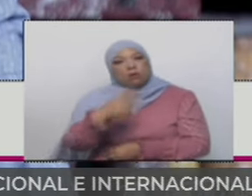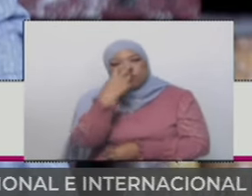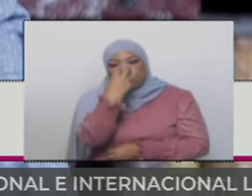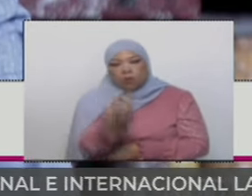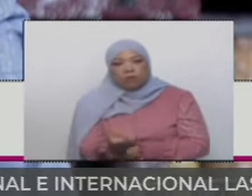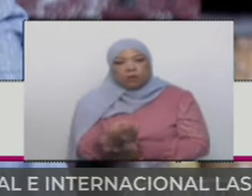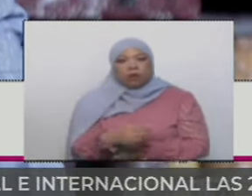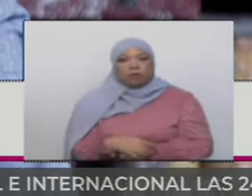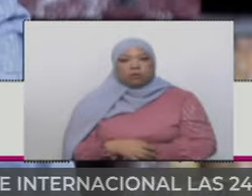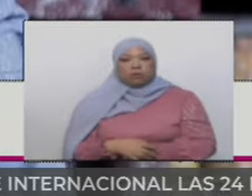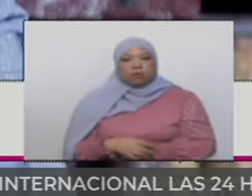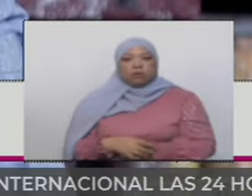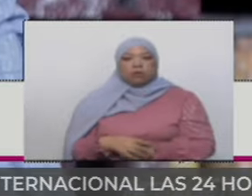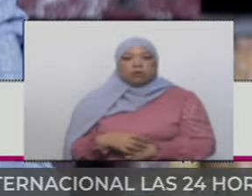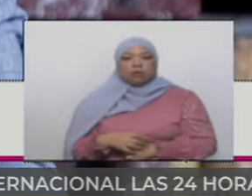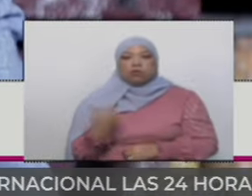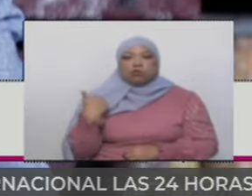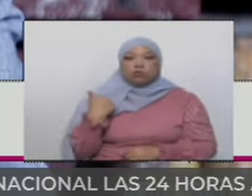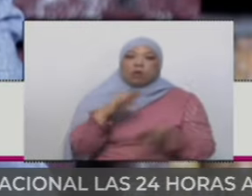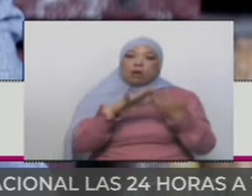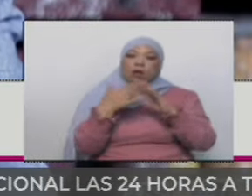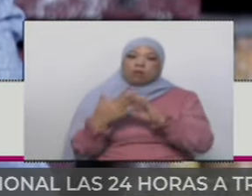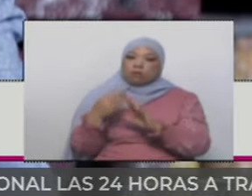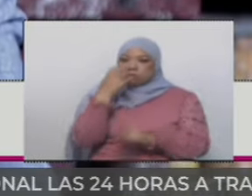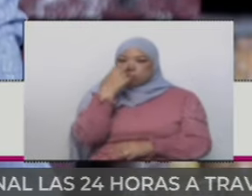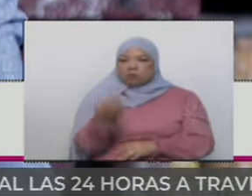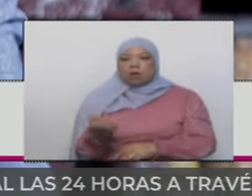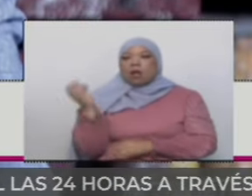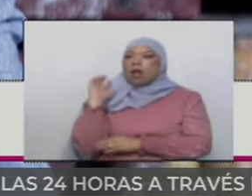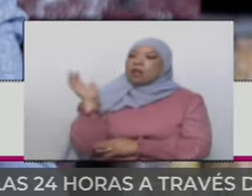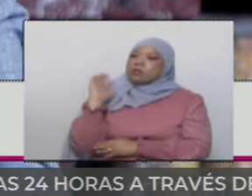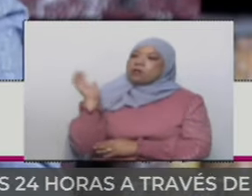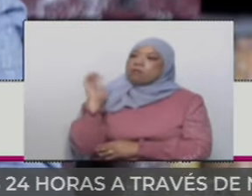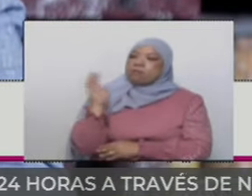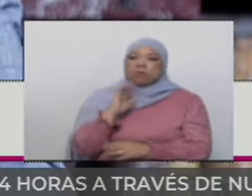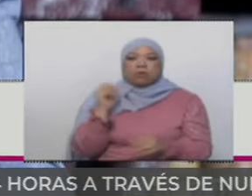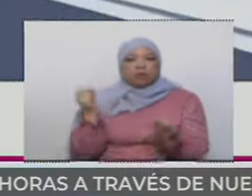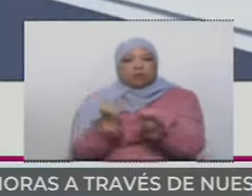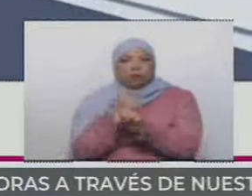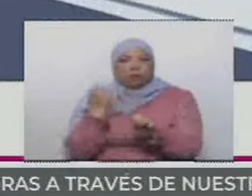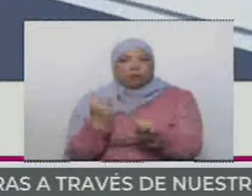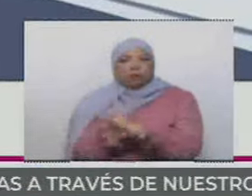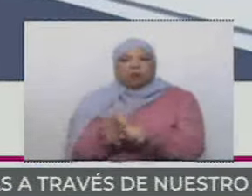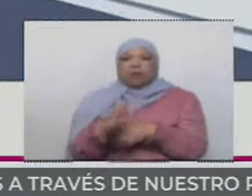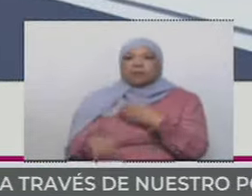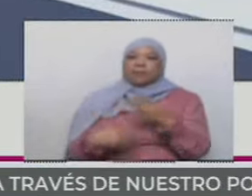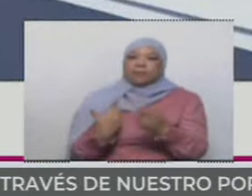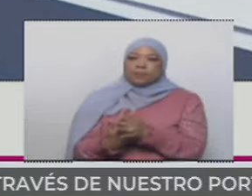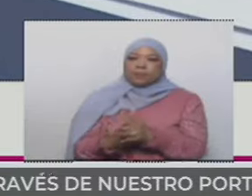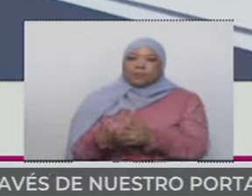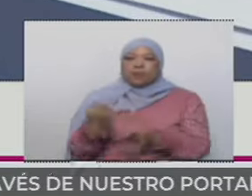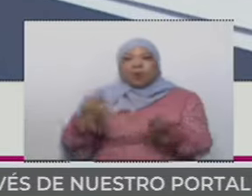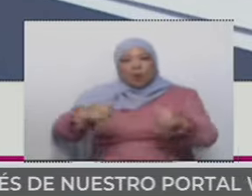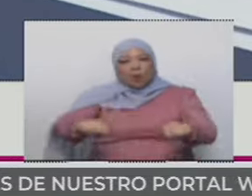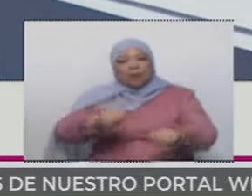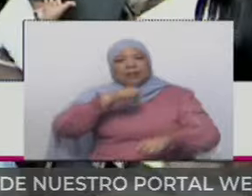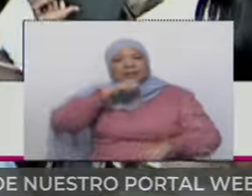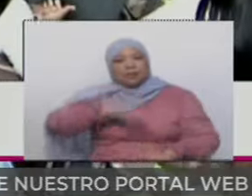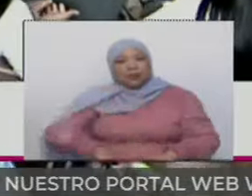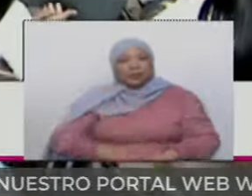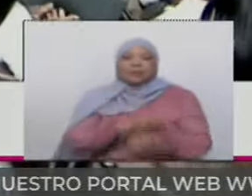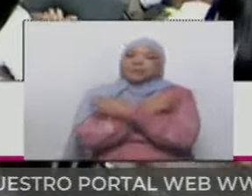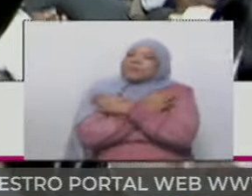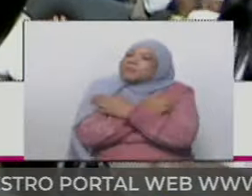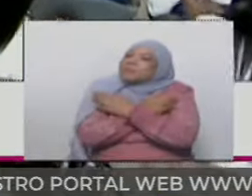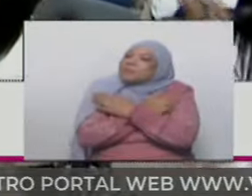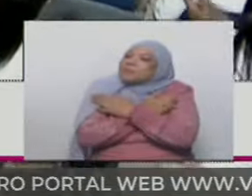allá. Yo vengo de los barrios y vengo de las asambleas de los trabajadores. Así que, Bloque Histórico, los felicito,